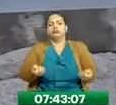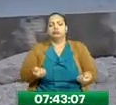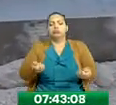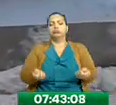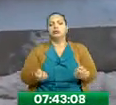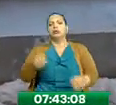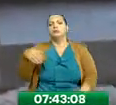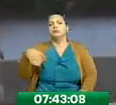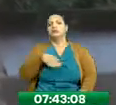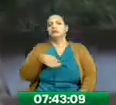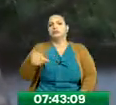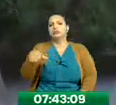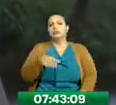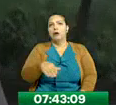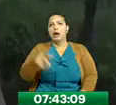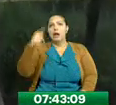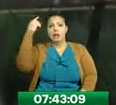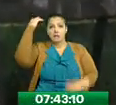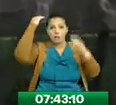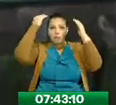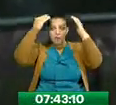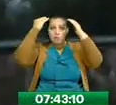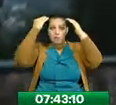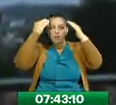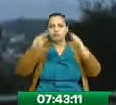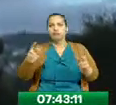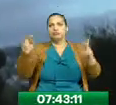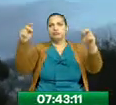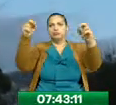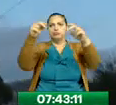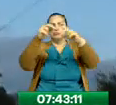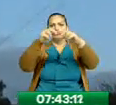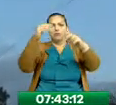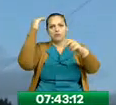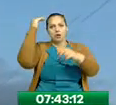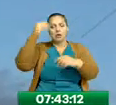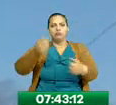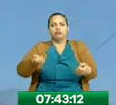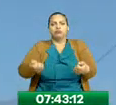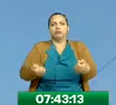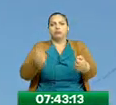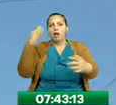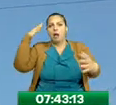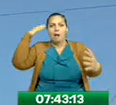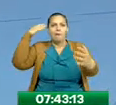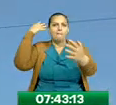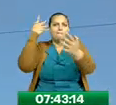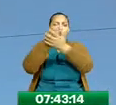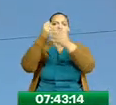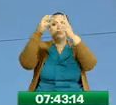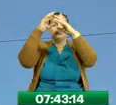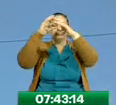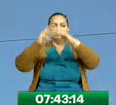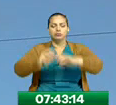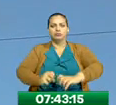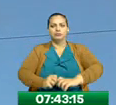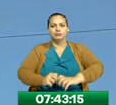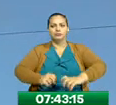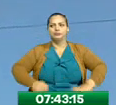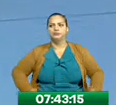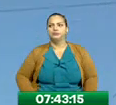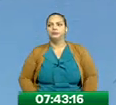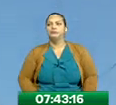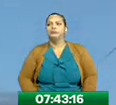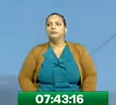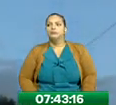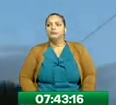servía pues a toda una comunidad, tanto para subir a Nulti como para bajar a este sector importante a tomar sus buses para